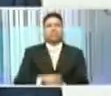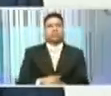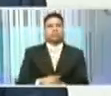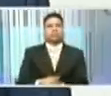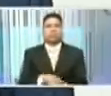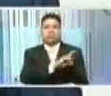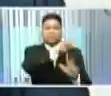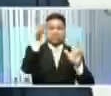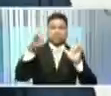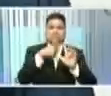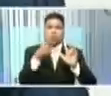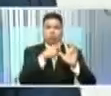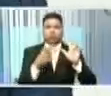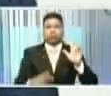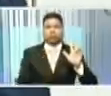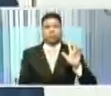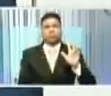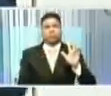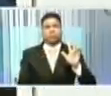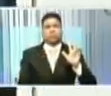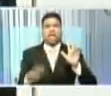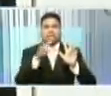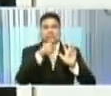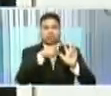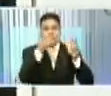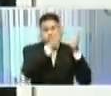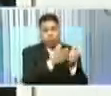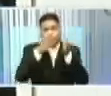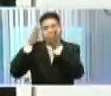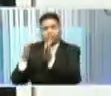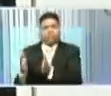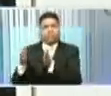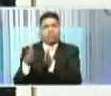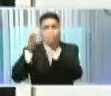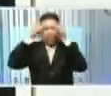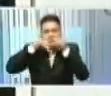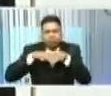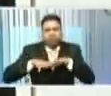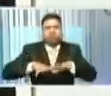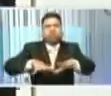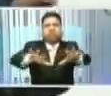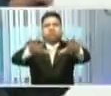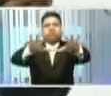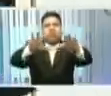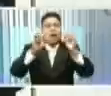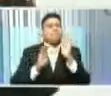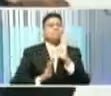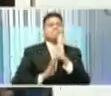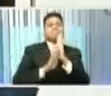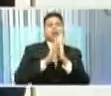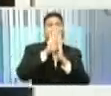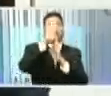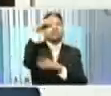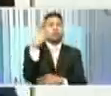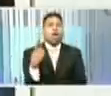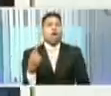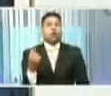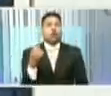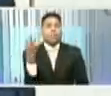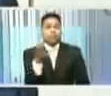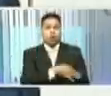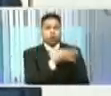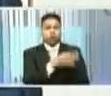Segunda etapa. La etapa de la expansión y el crecimiento económico,